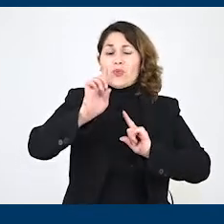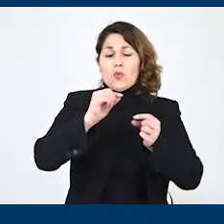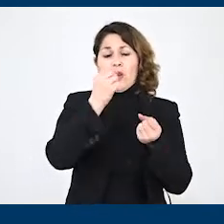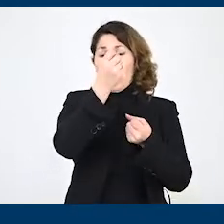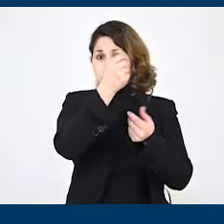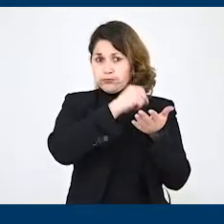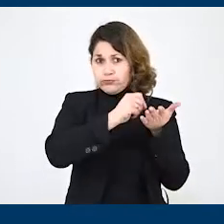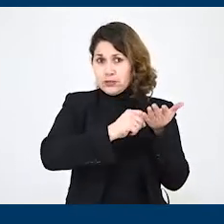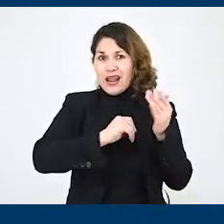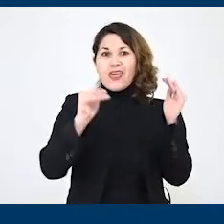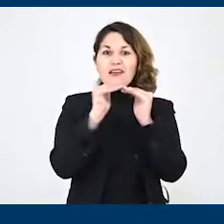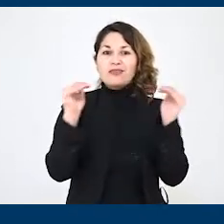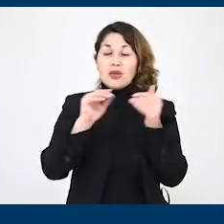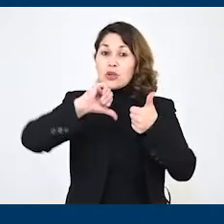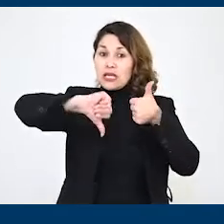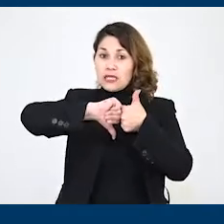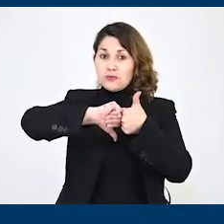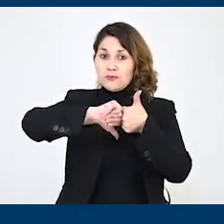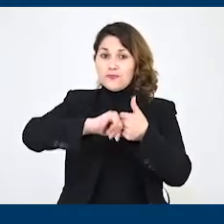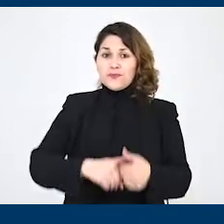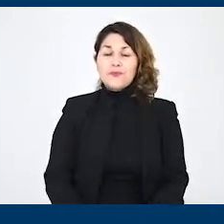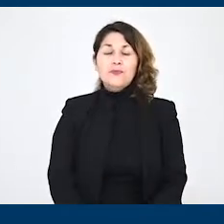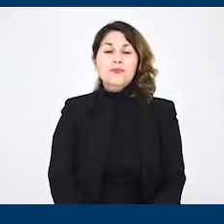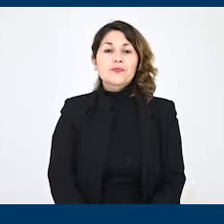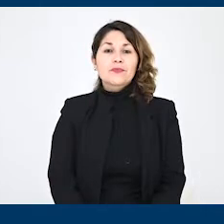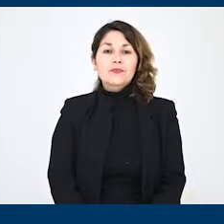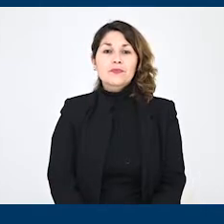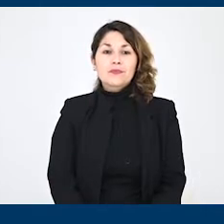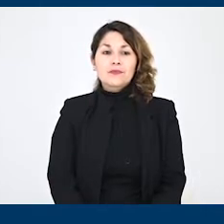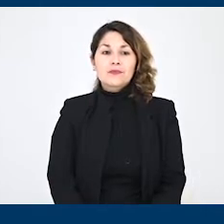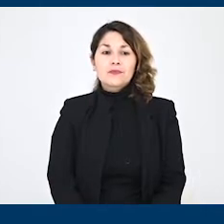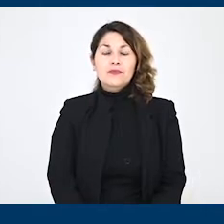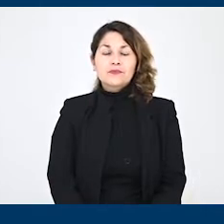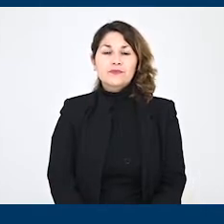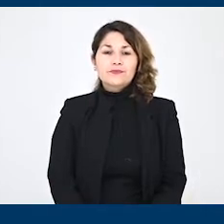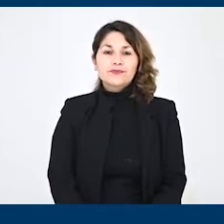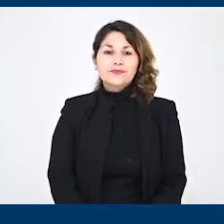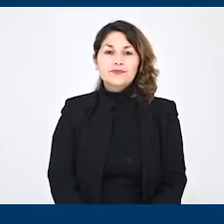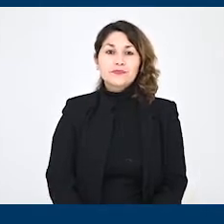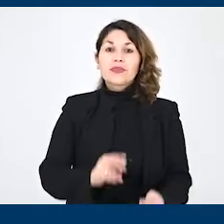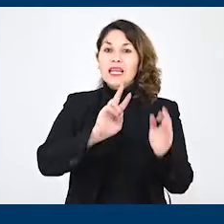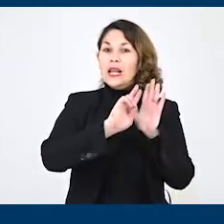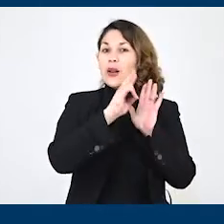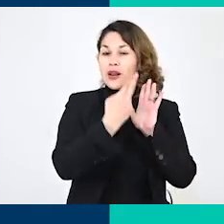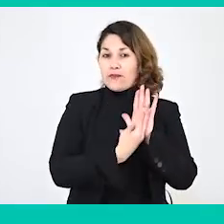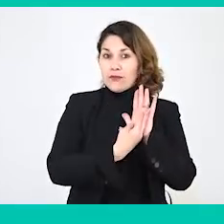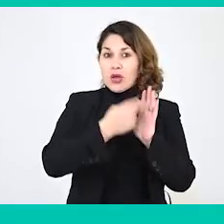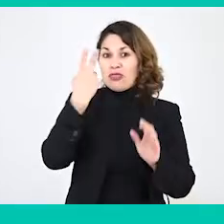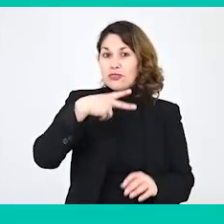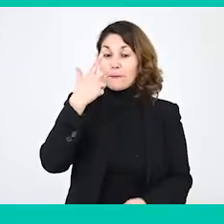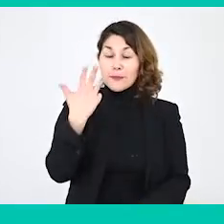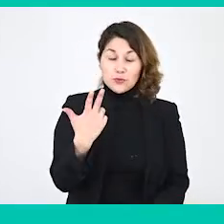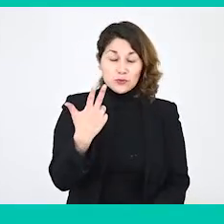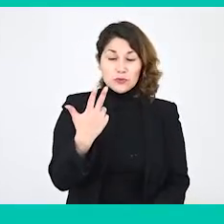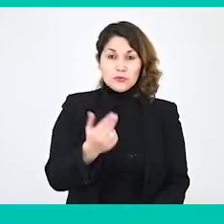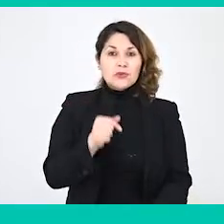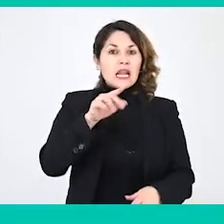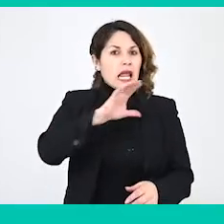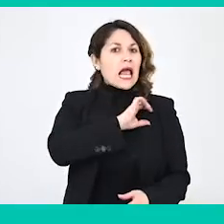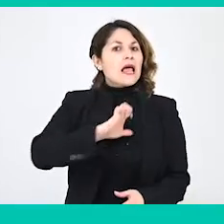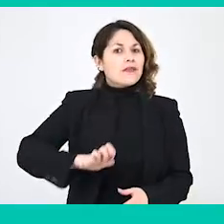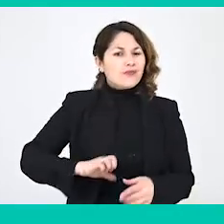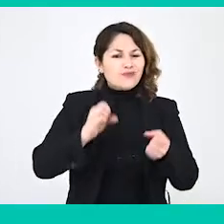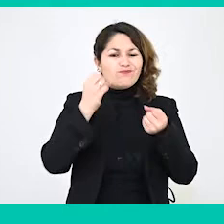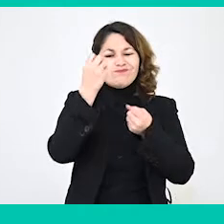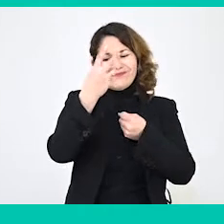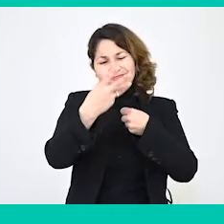pregunta. ¿Conoce usted alguna de las medidas tomadas para lograr la equidad de género? Desde la reforma previsional